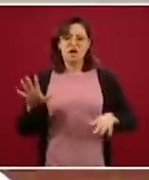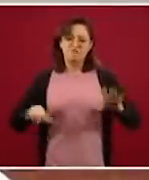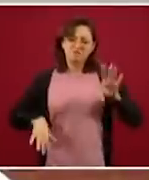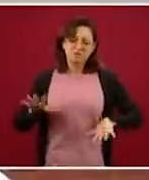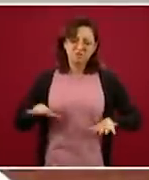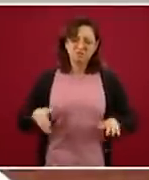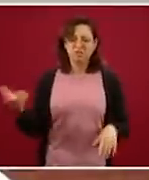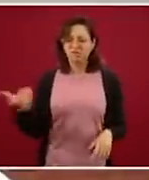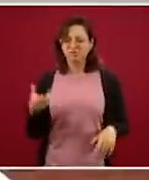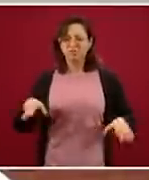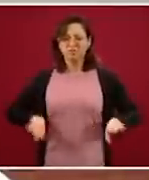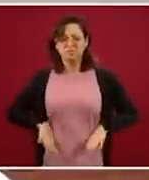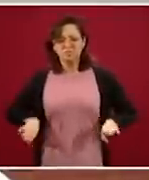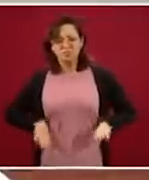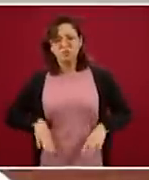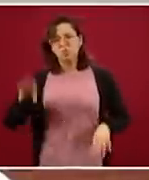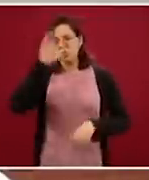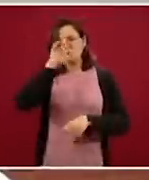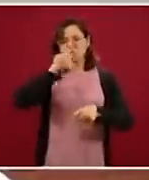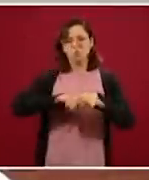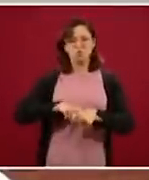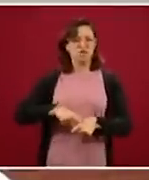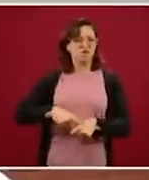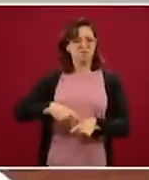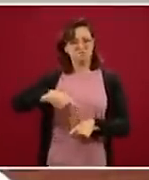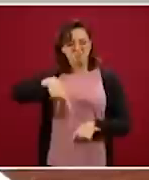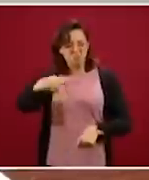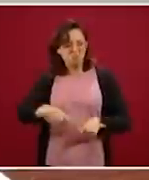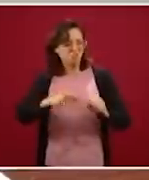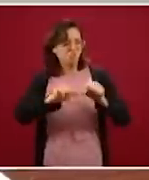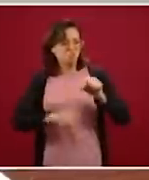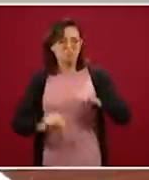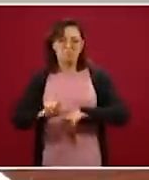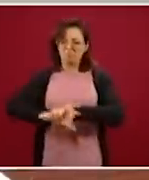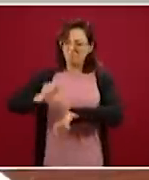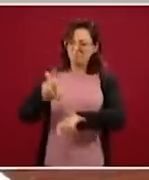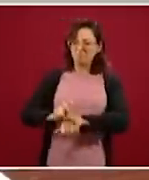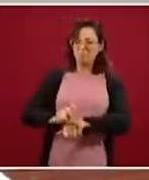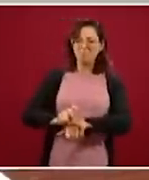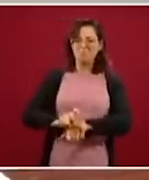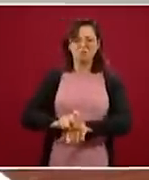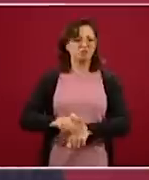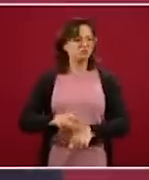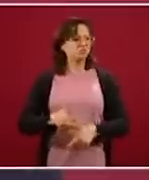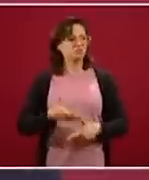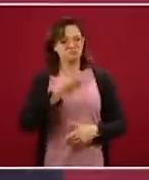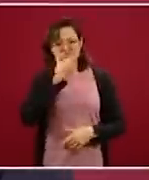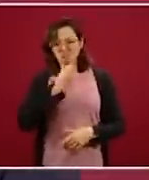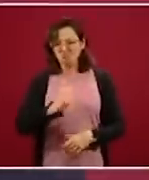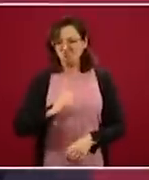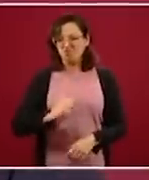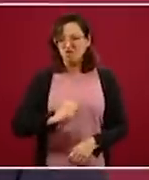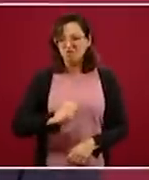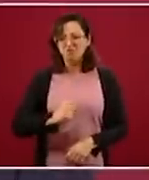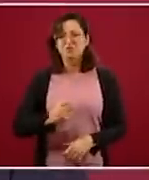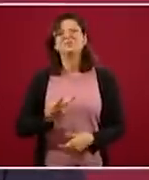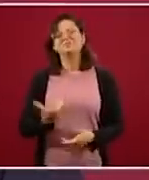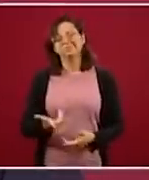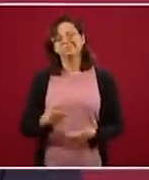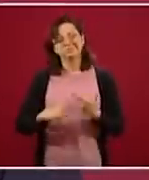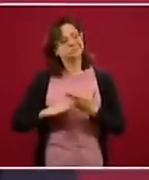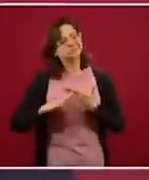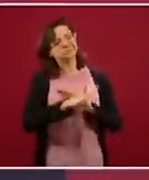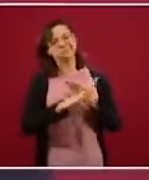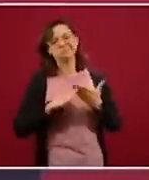comportamientos provienen de la cultura machista, que es la que este gobierno combate de manera diaria. Pero más allá de la